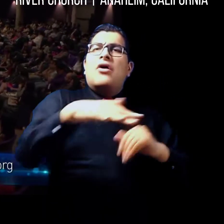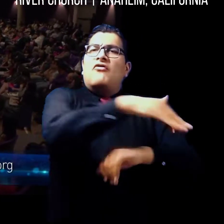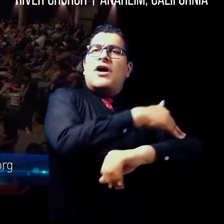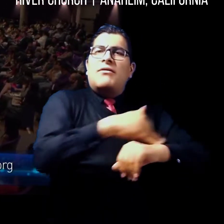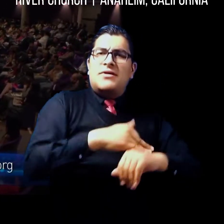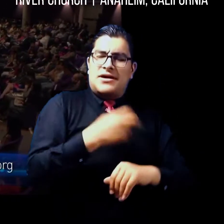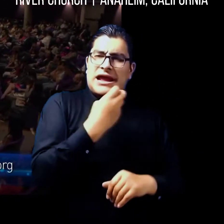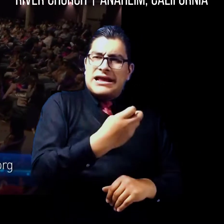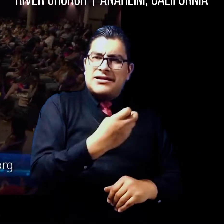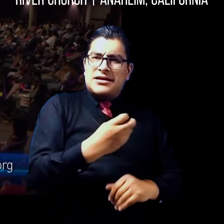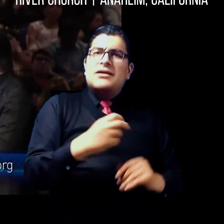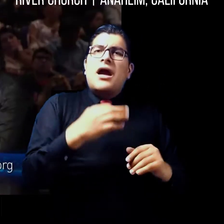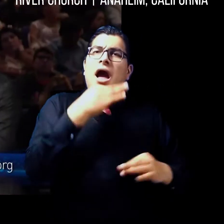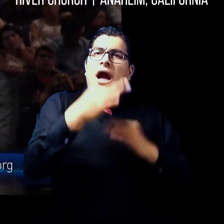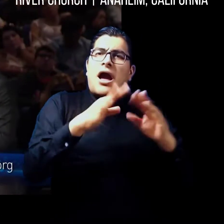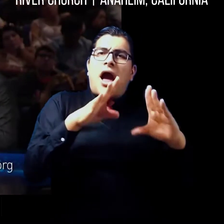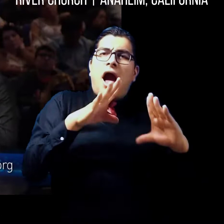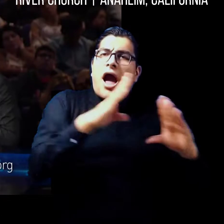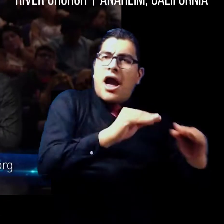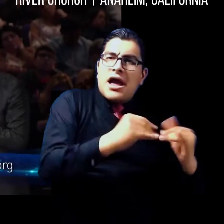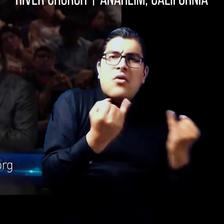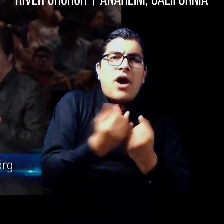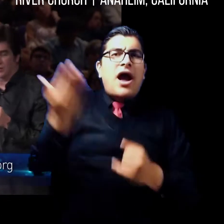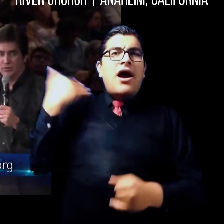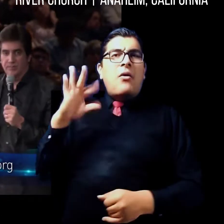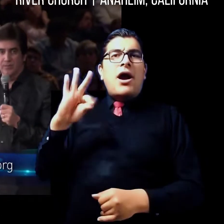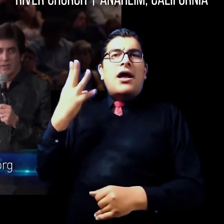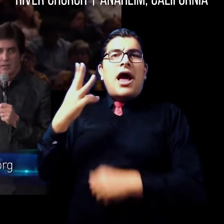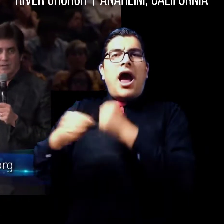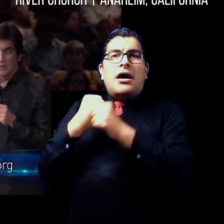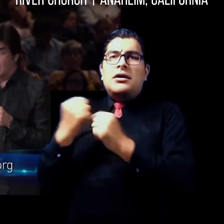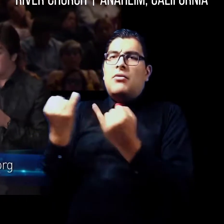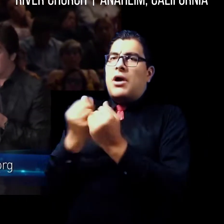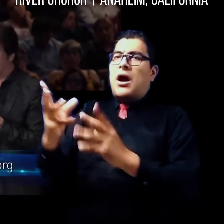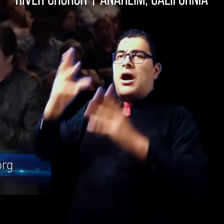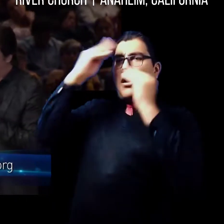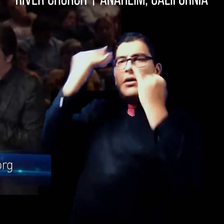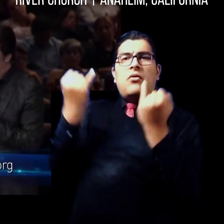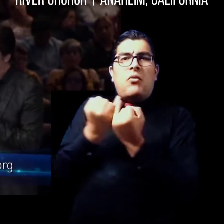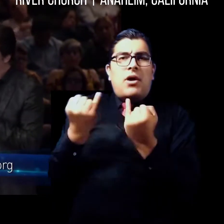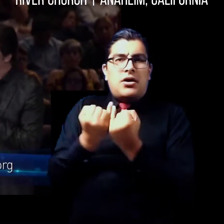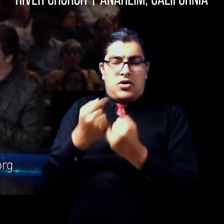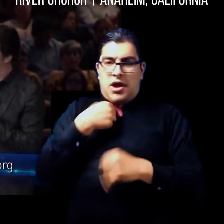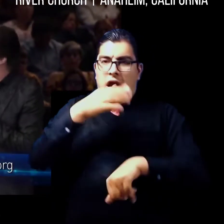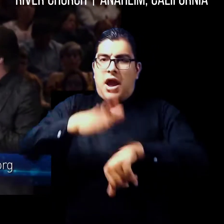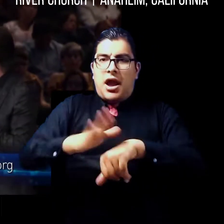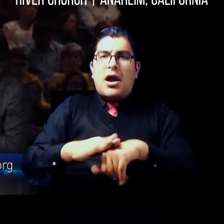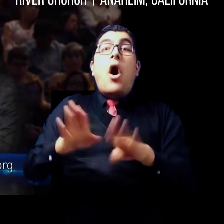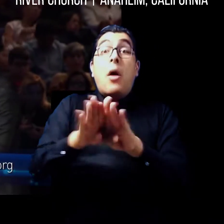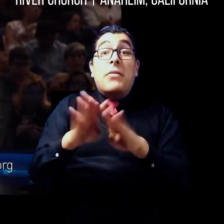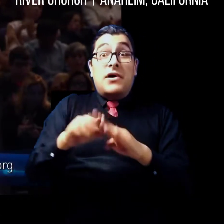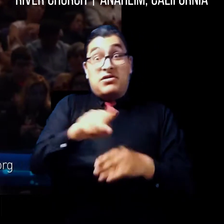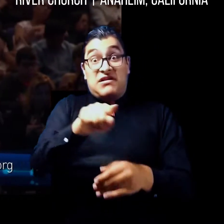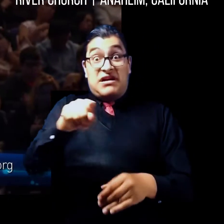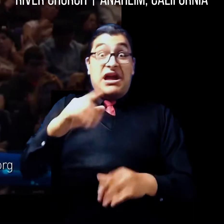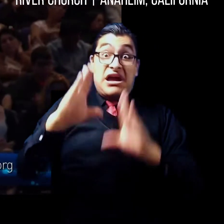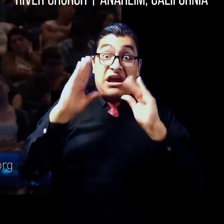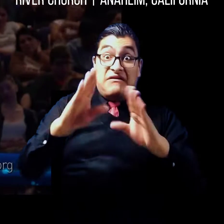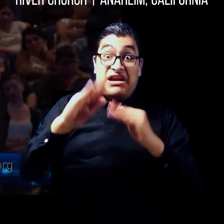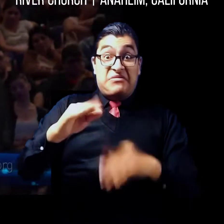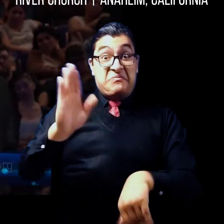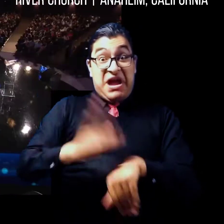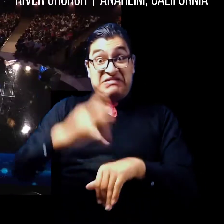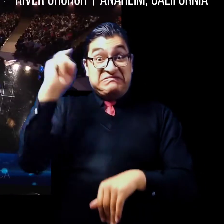era el evangelio como yo lo abracé hace 43 años. En primera instancia no quiero hacer el evangelio más complicado que eso. Yo